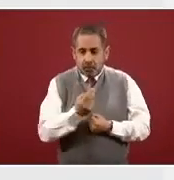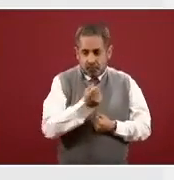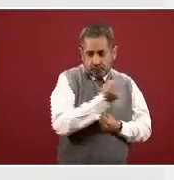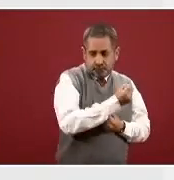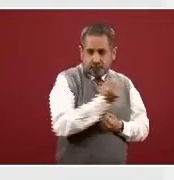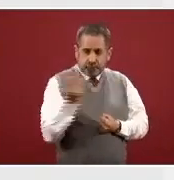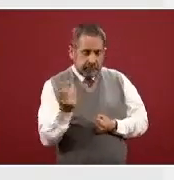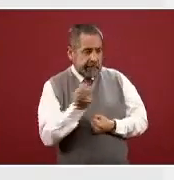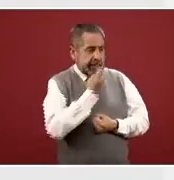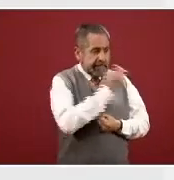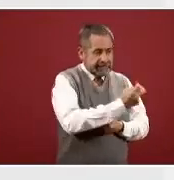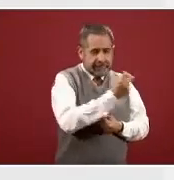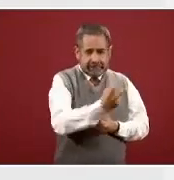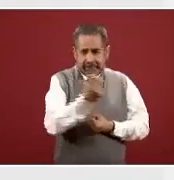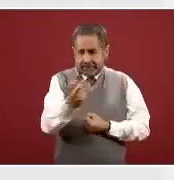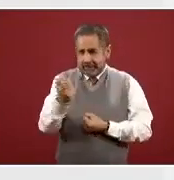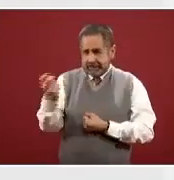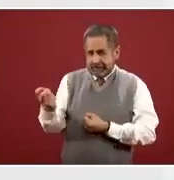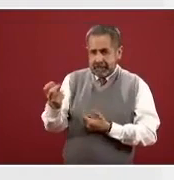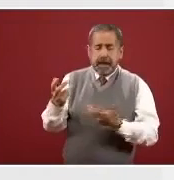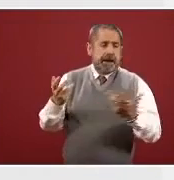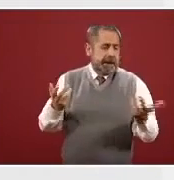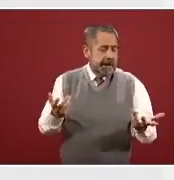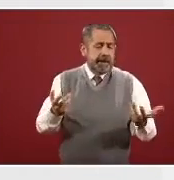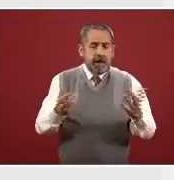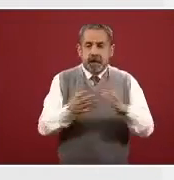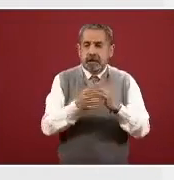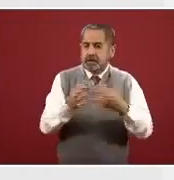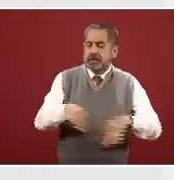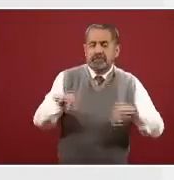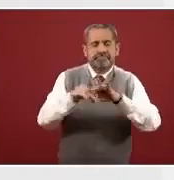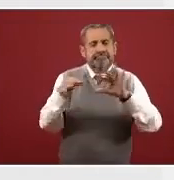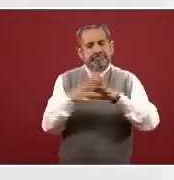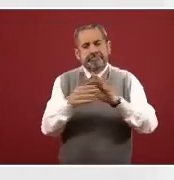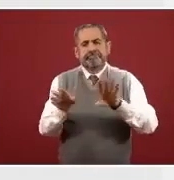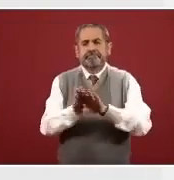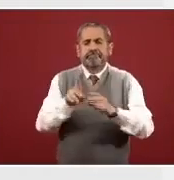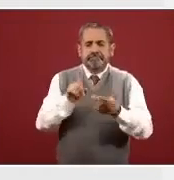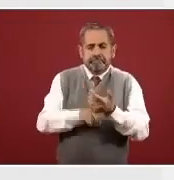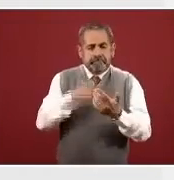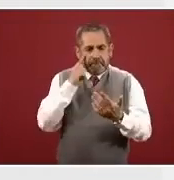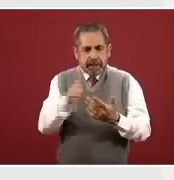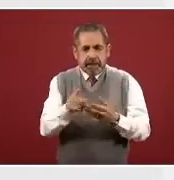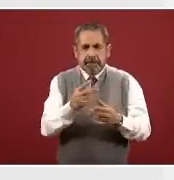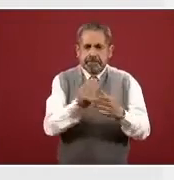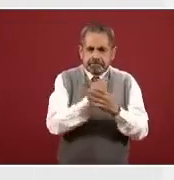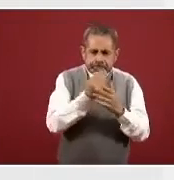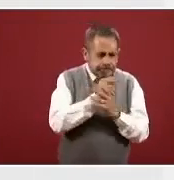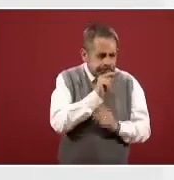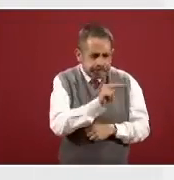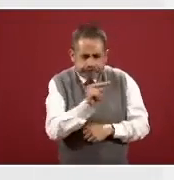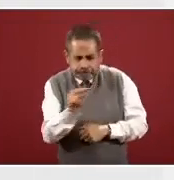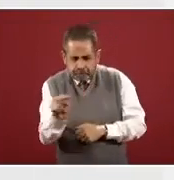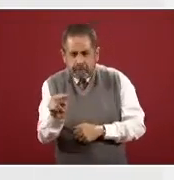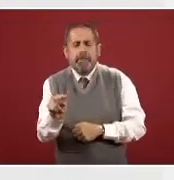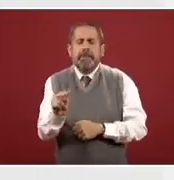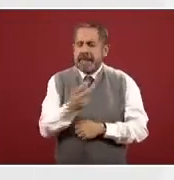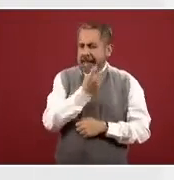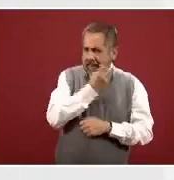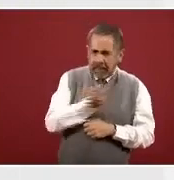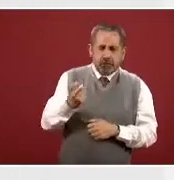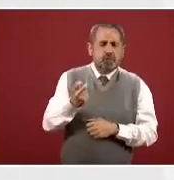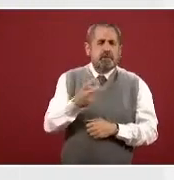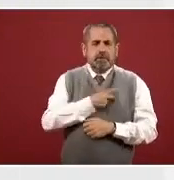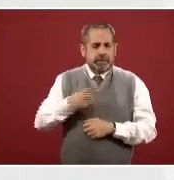y digamos que están gran parte o una parte muy importante de las claves ya tenemos identificado, y en algunos hasta